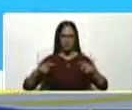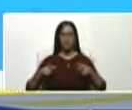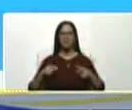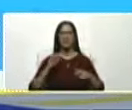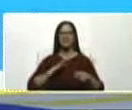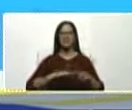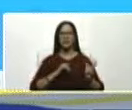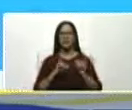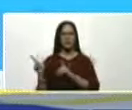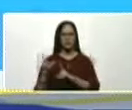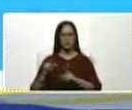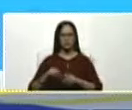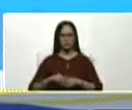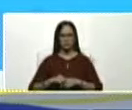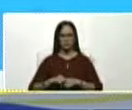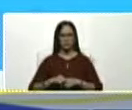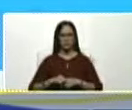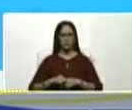consolidada.